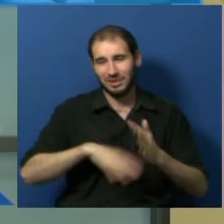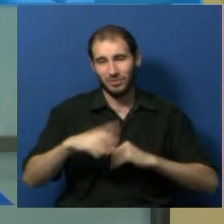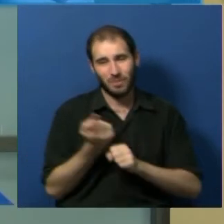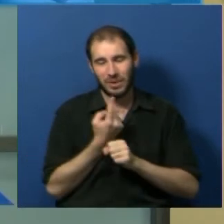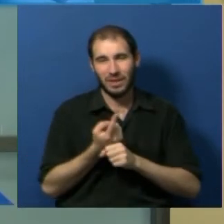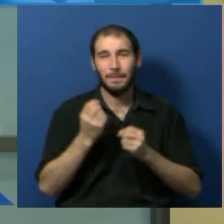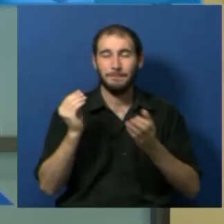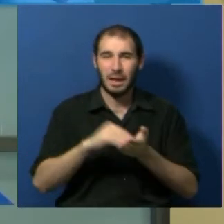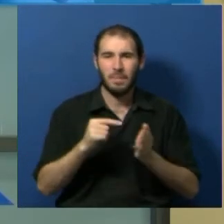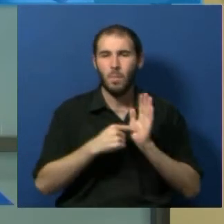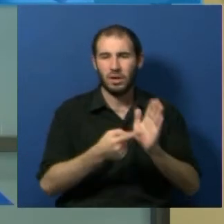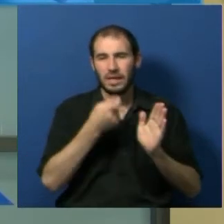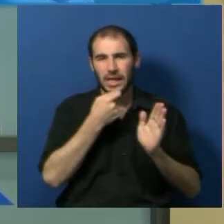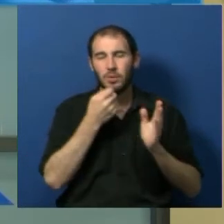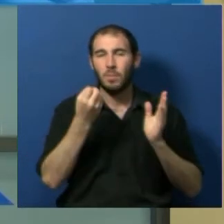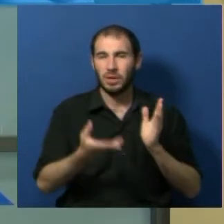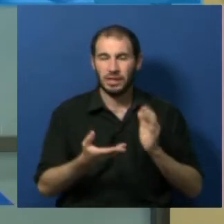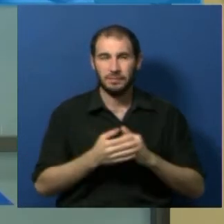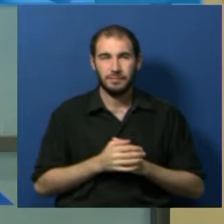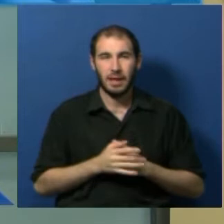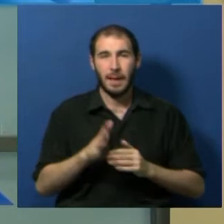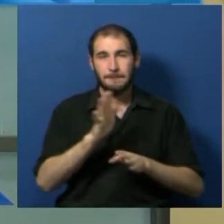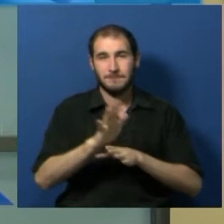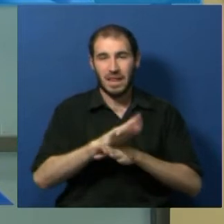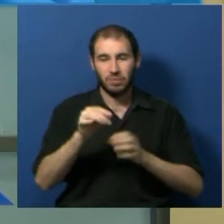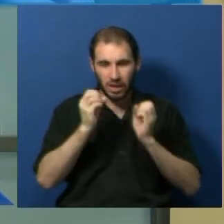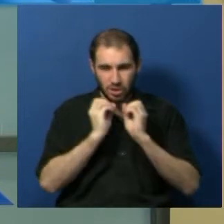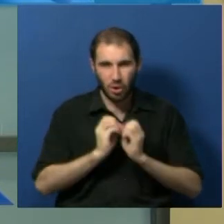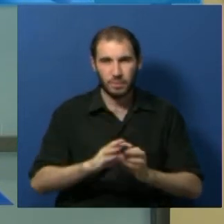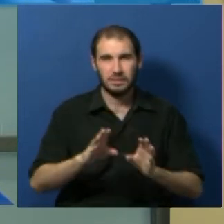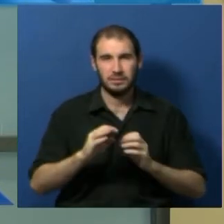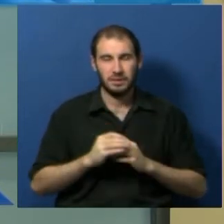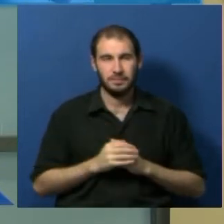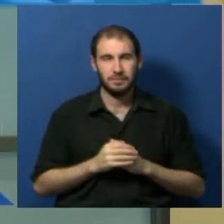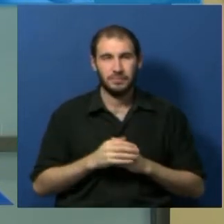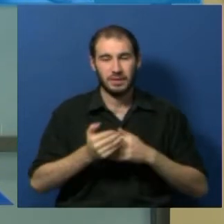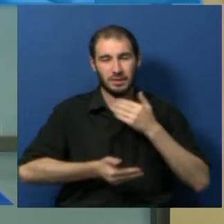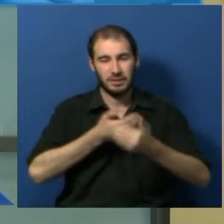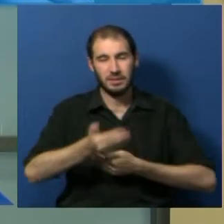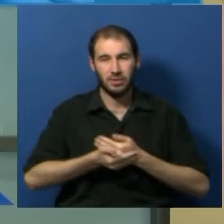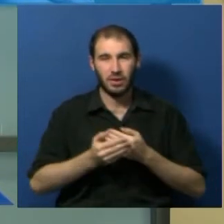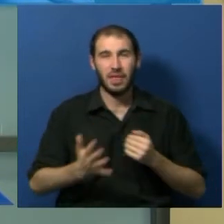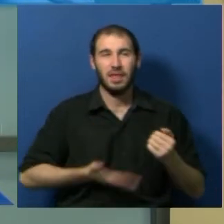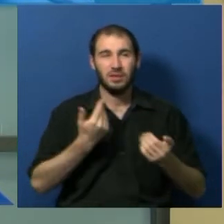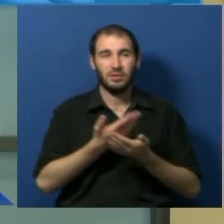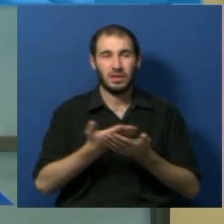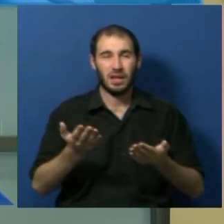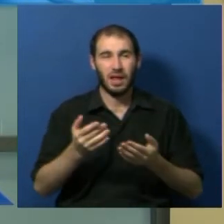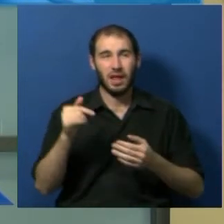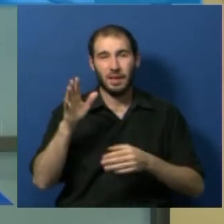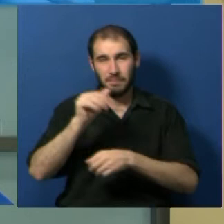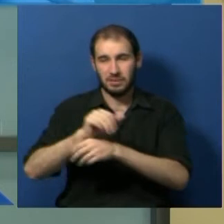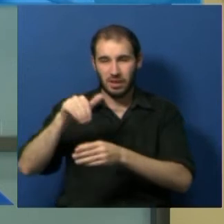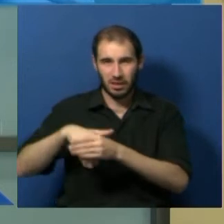Y también muestra un buen ejemplo porque esta película que nació y se desarrolló en la Dirección General del Servicio